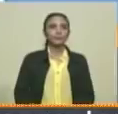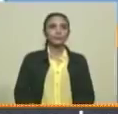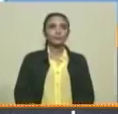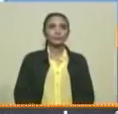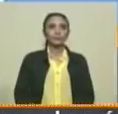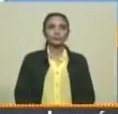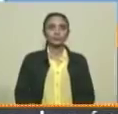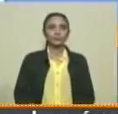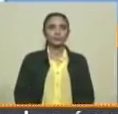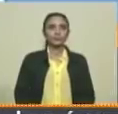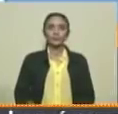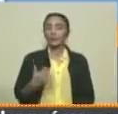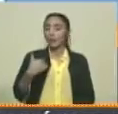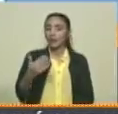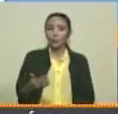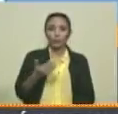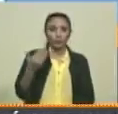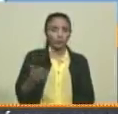muy importante esta respuesta.